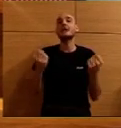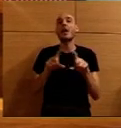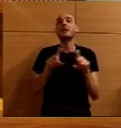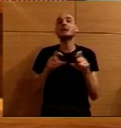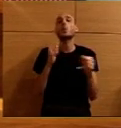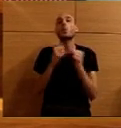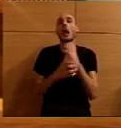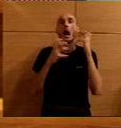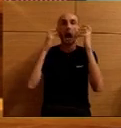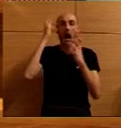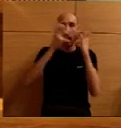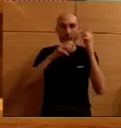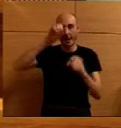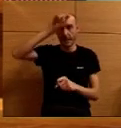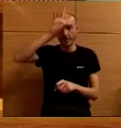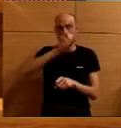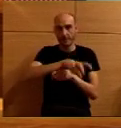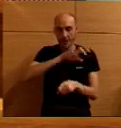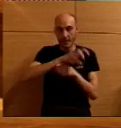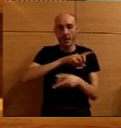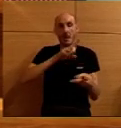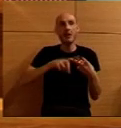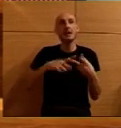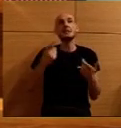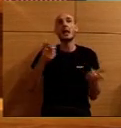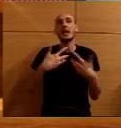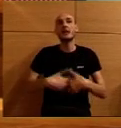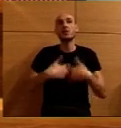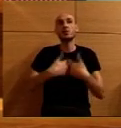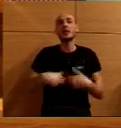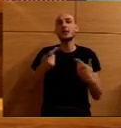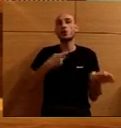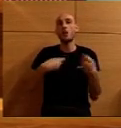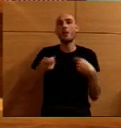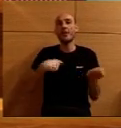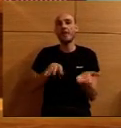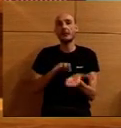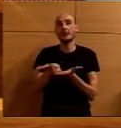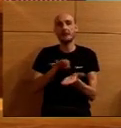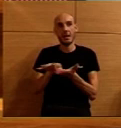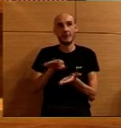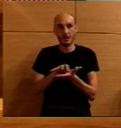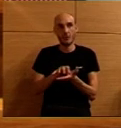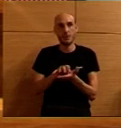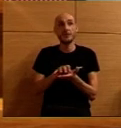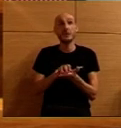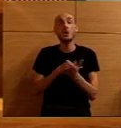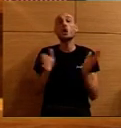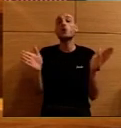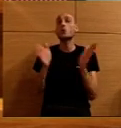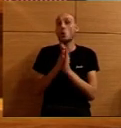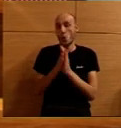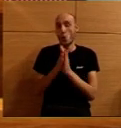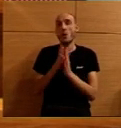las ganaderas, las mineras, industriales, comerciales y de servicios. Su gestión es compartida entre la Administración General del Estado,